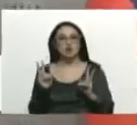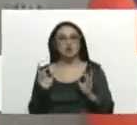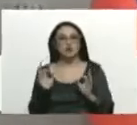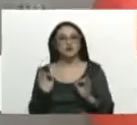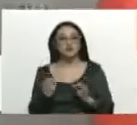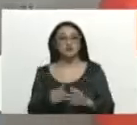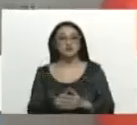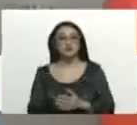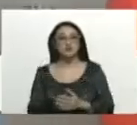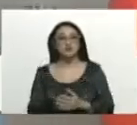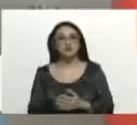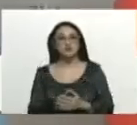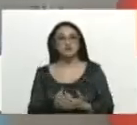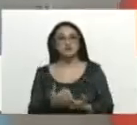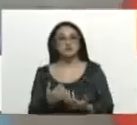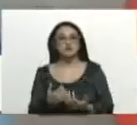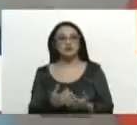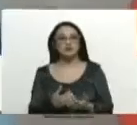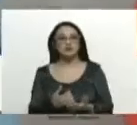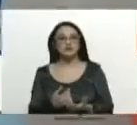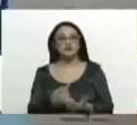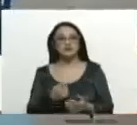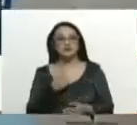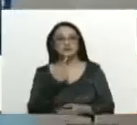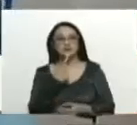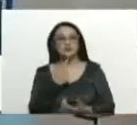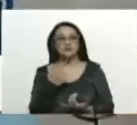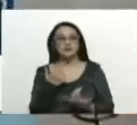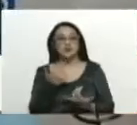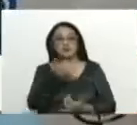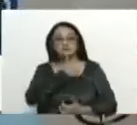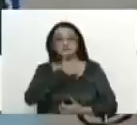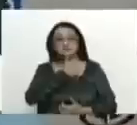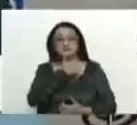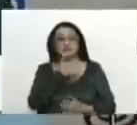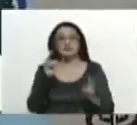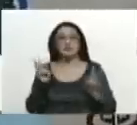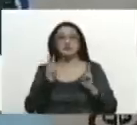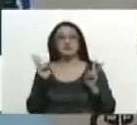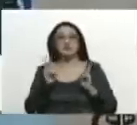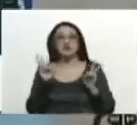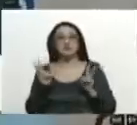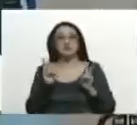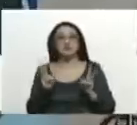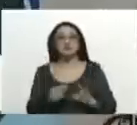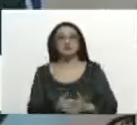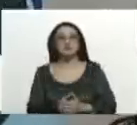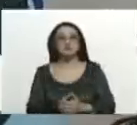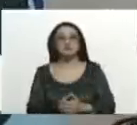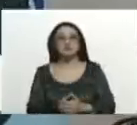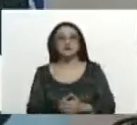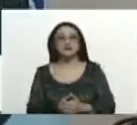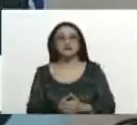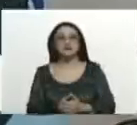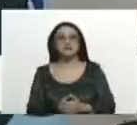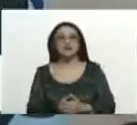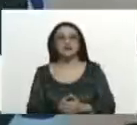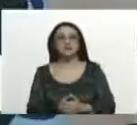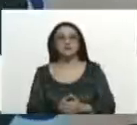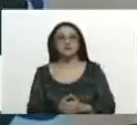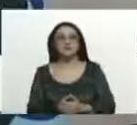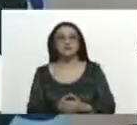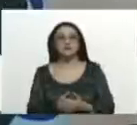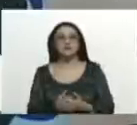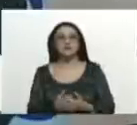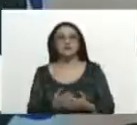para enfrentar de manera victoriosa como lo estamos haciendo el